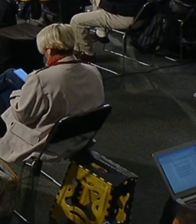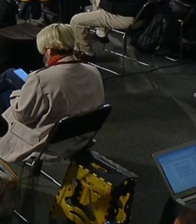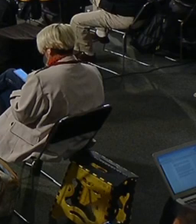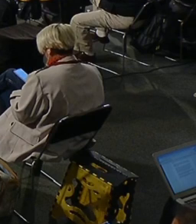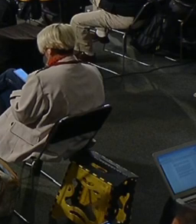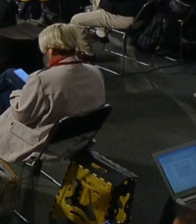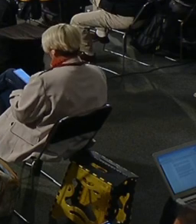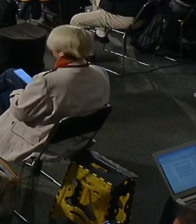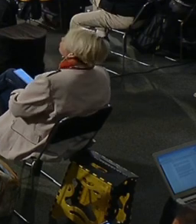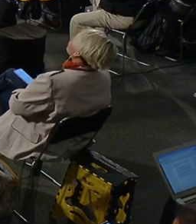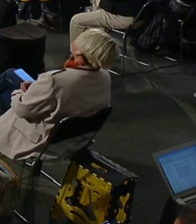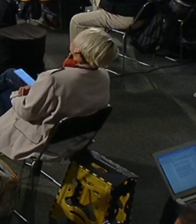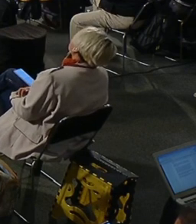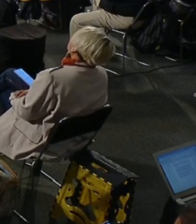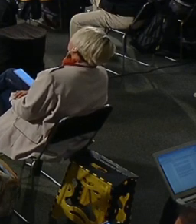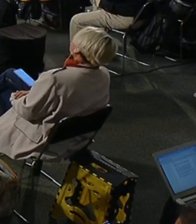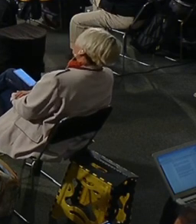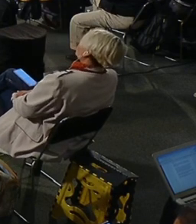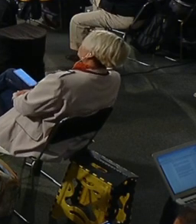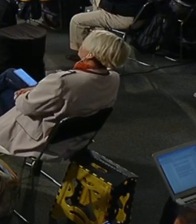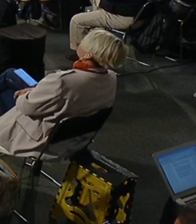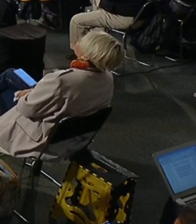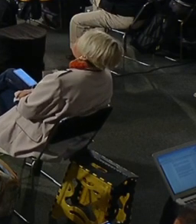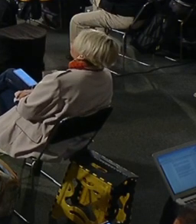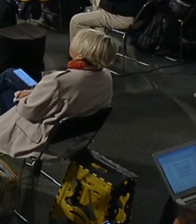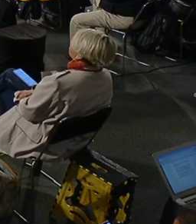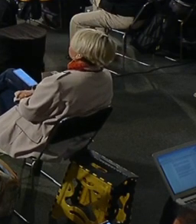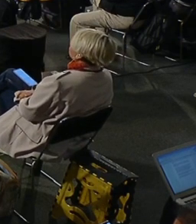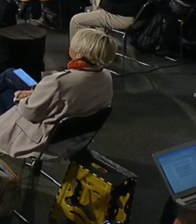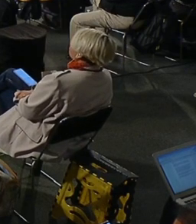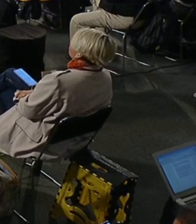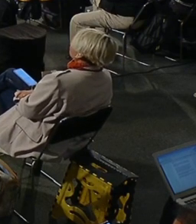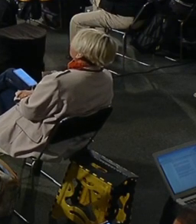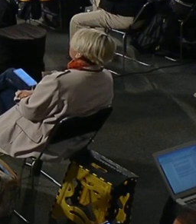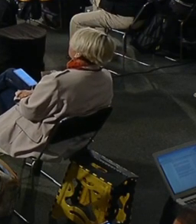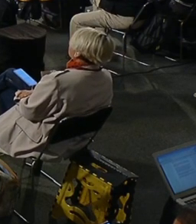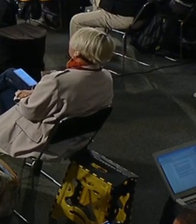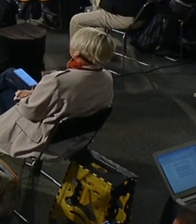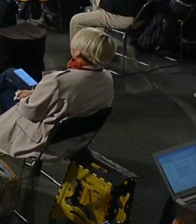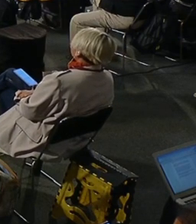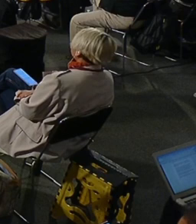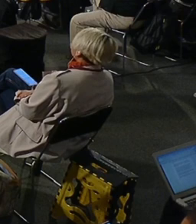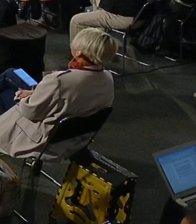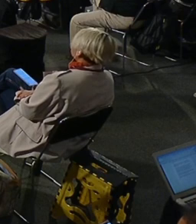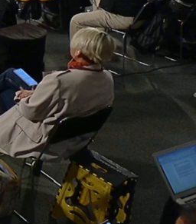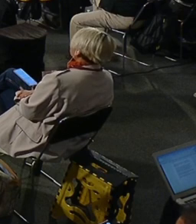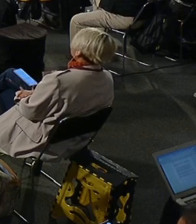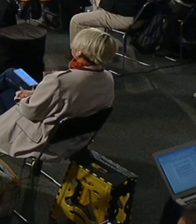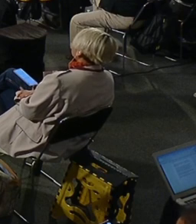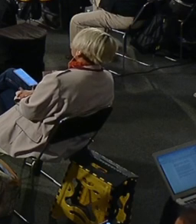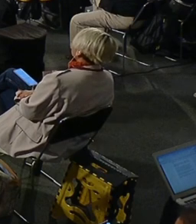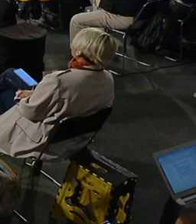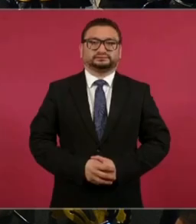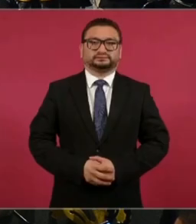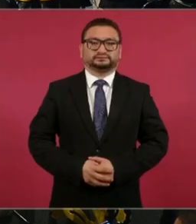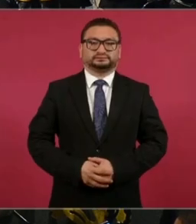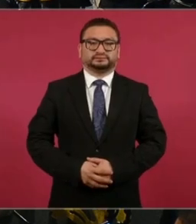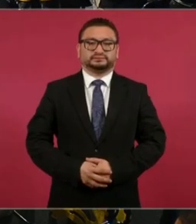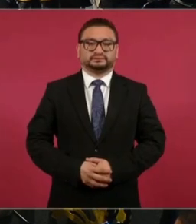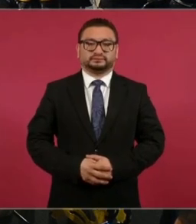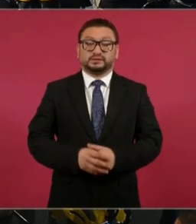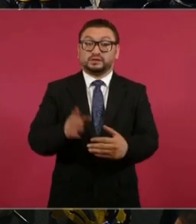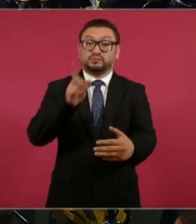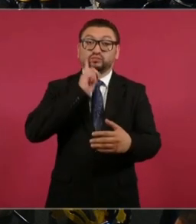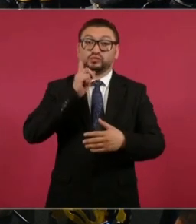Cano de la que no se ha sabido Qué sucedió bueno Hub un grupo armado mató a su esposo a su hijo ella buscaba a su hermano y ahora ya está